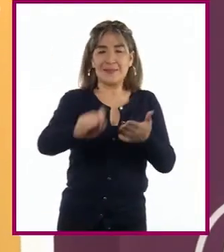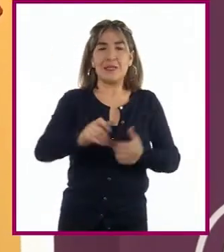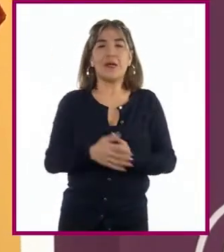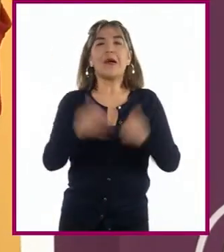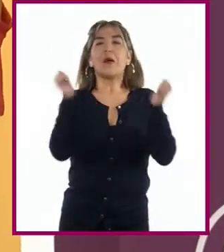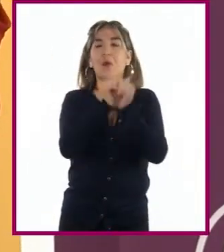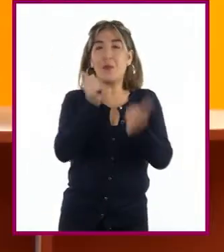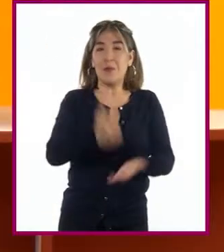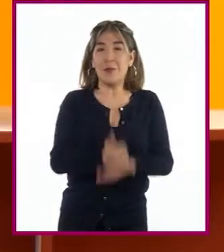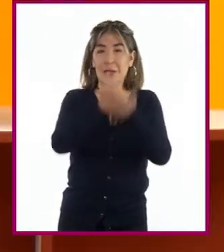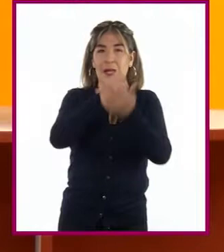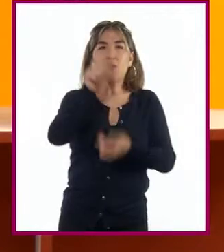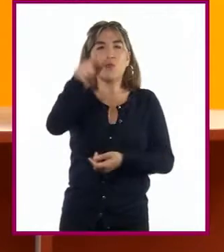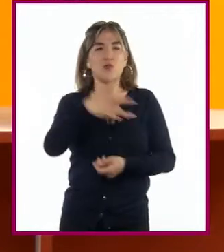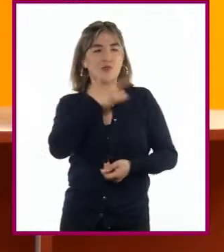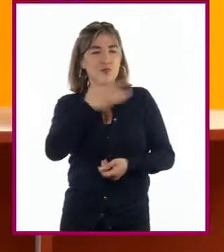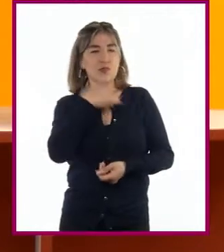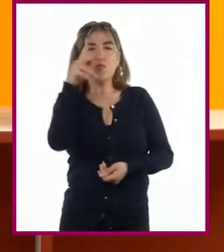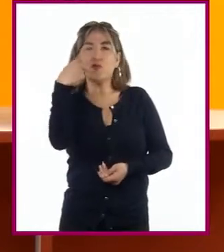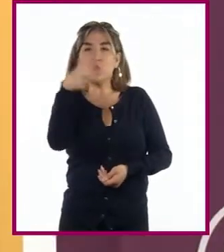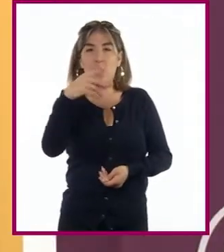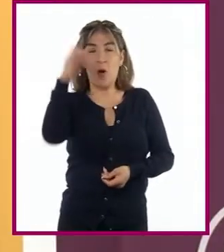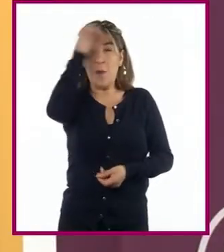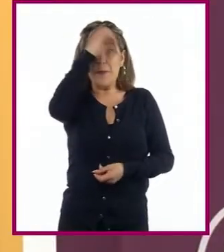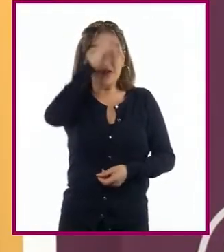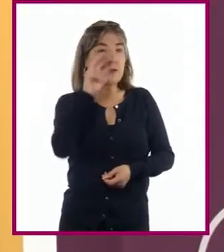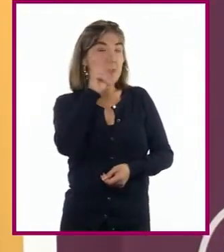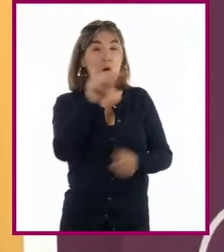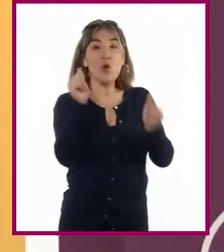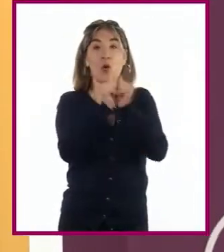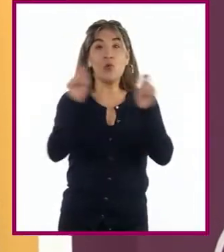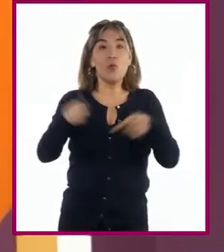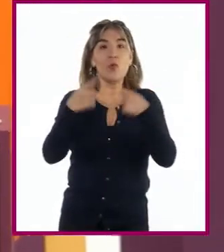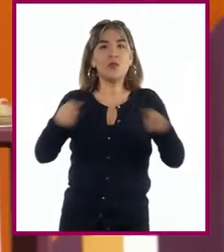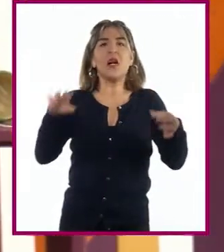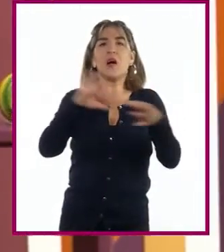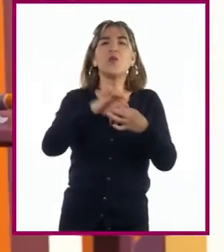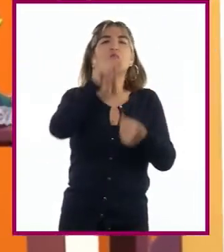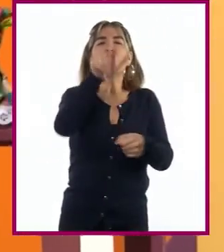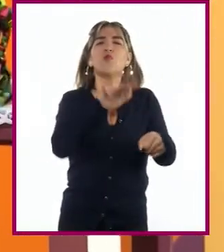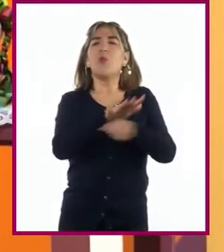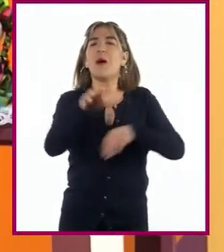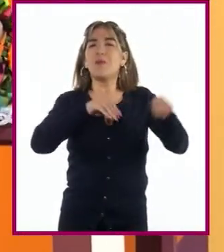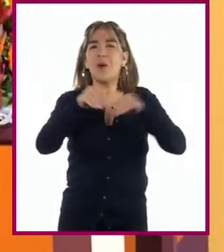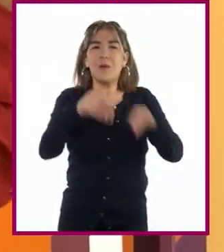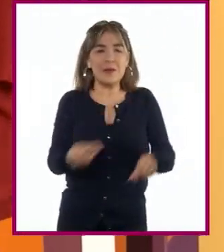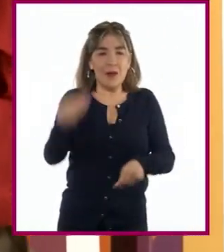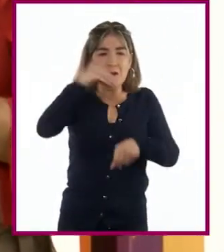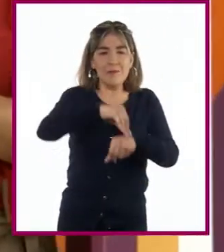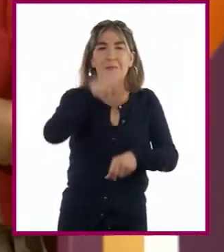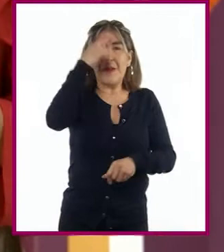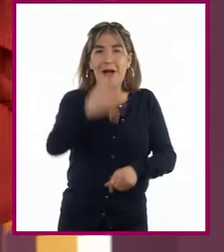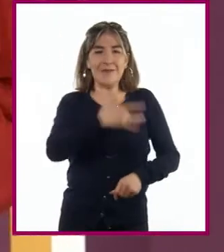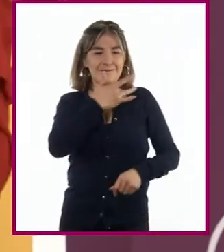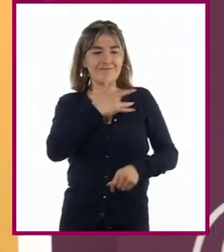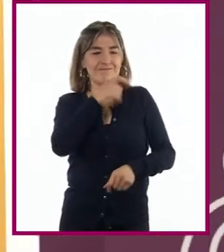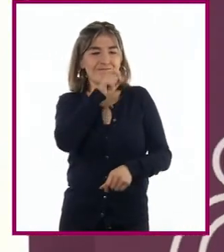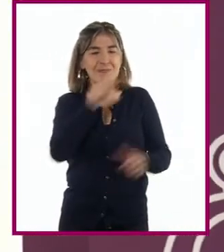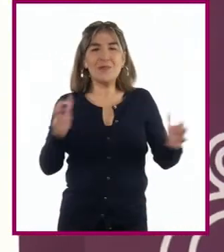de nuestra primera percepción y la música que seleccionaste, ¿qué movimientos podríamos hacer para acompañar esta